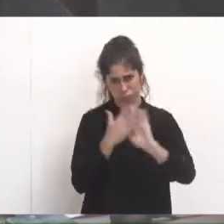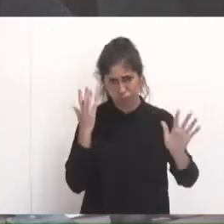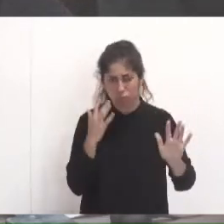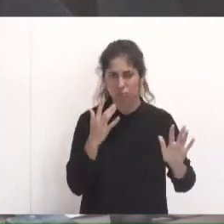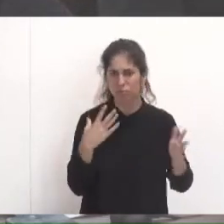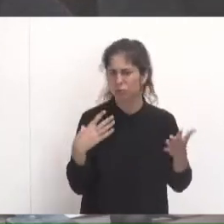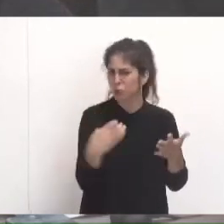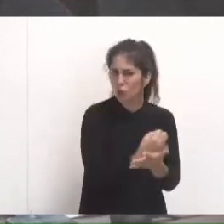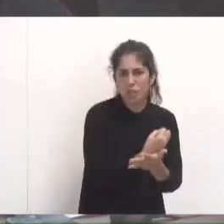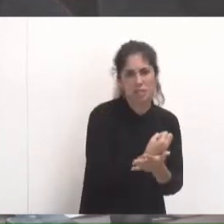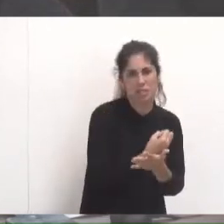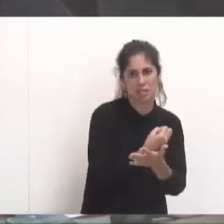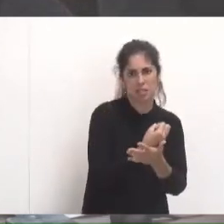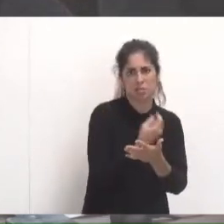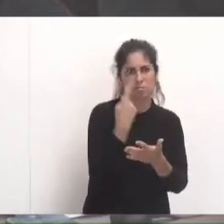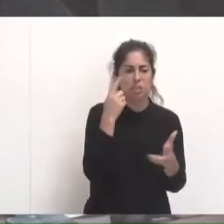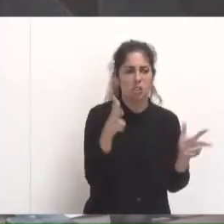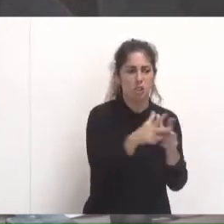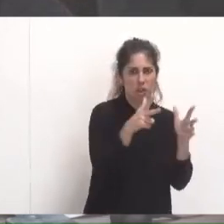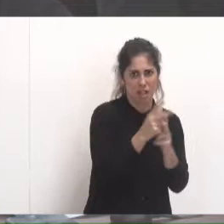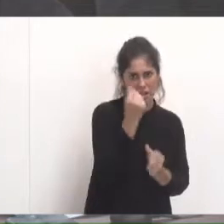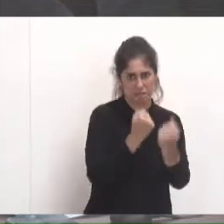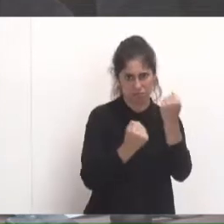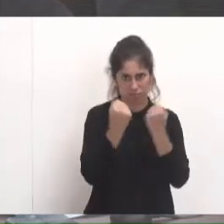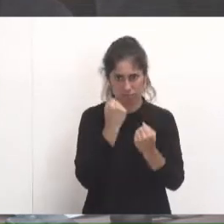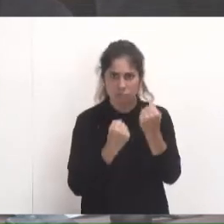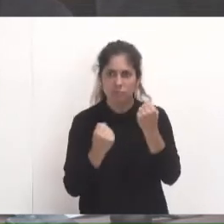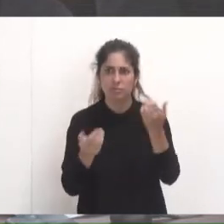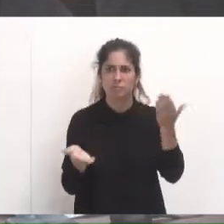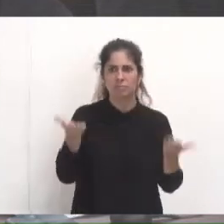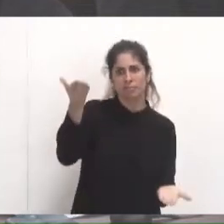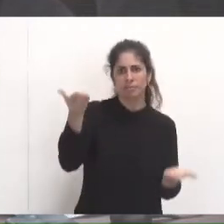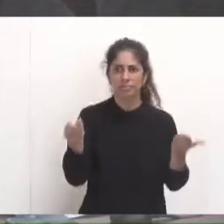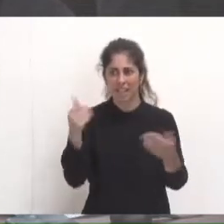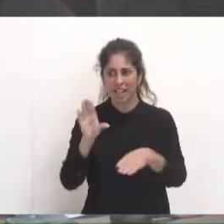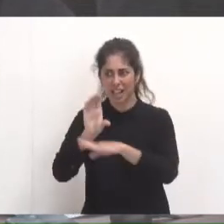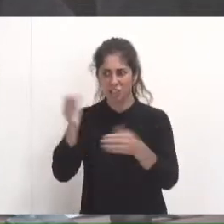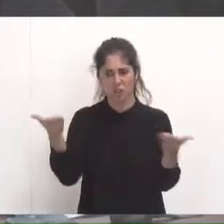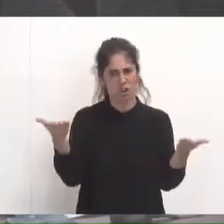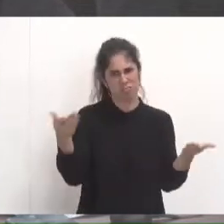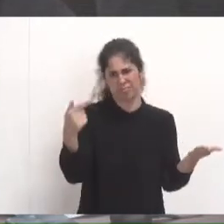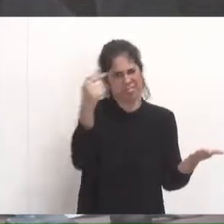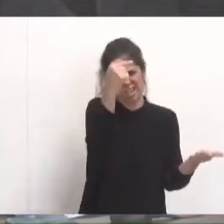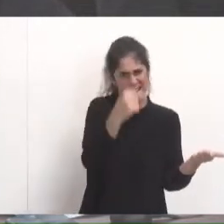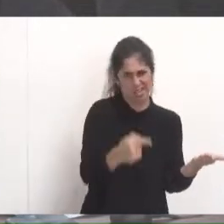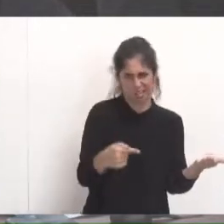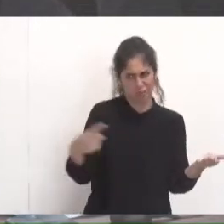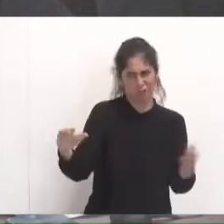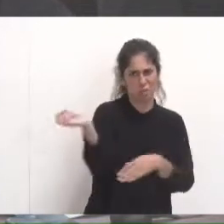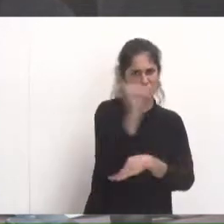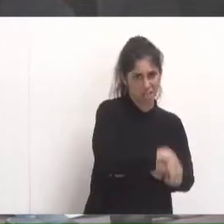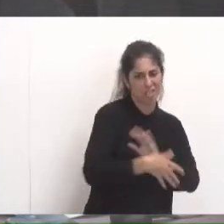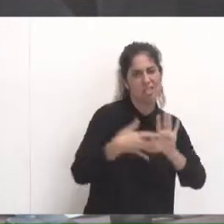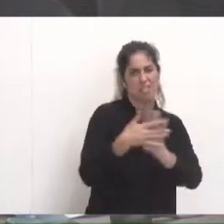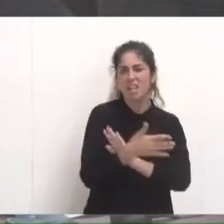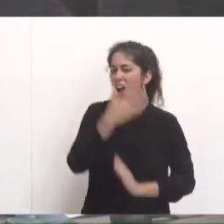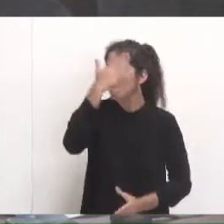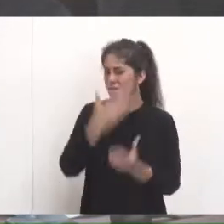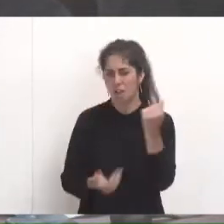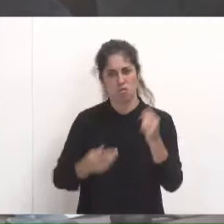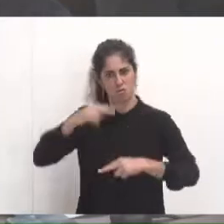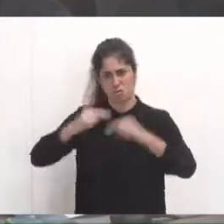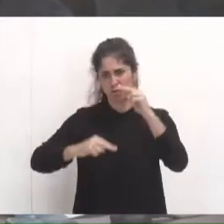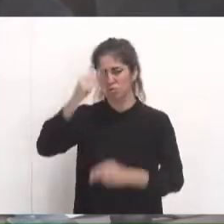presentan una rentabilidad social o financiera negativa y, por tanto, no deberían haberse construido. Marzo